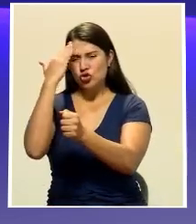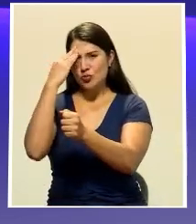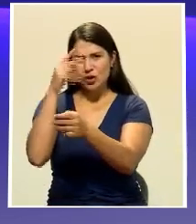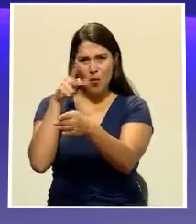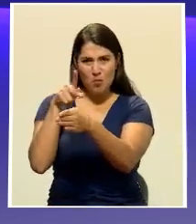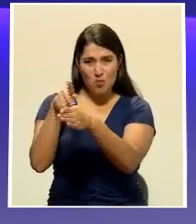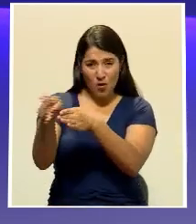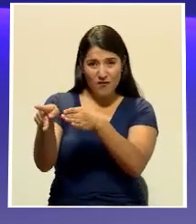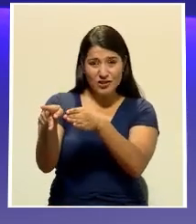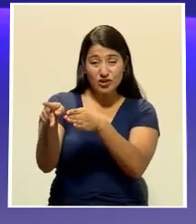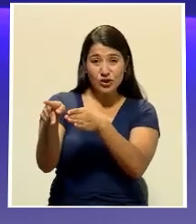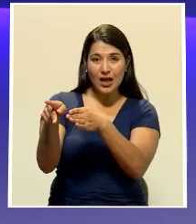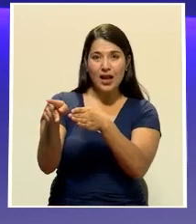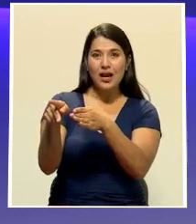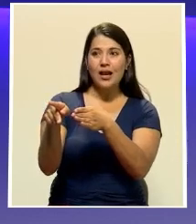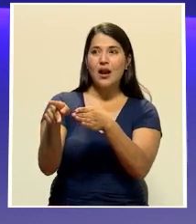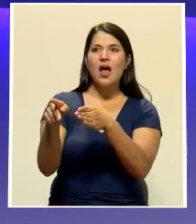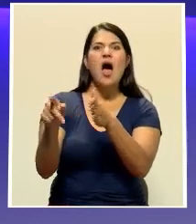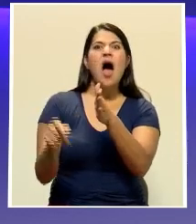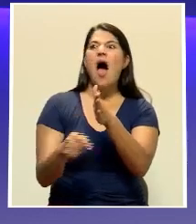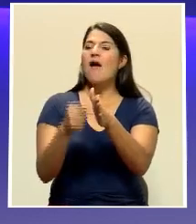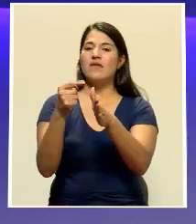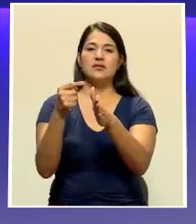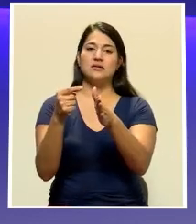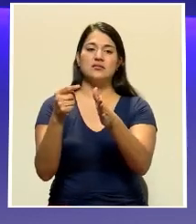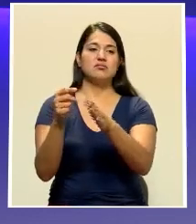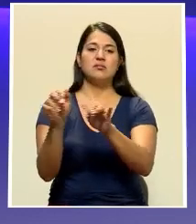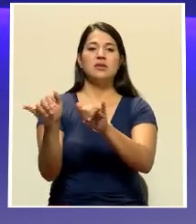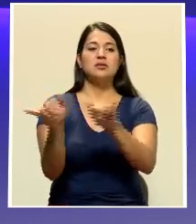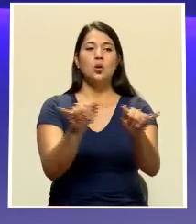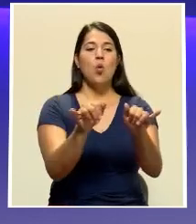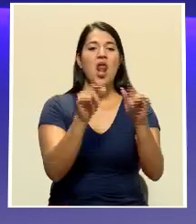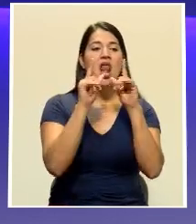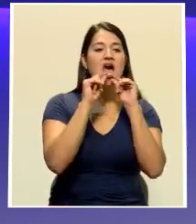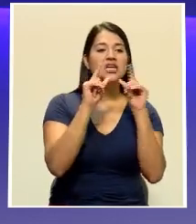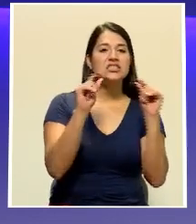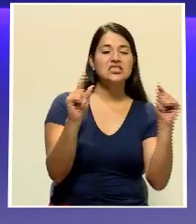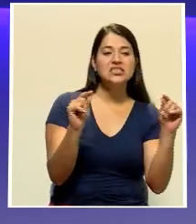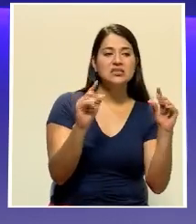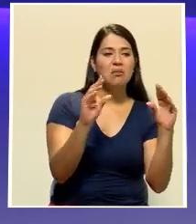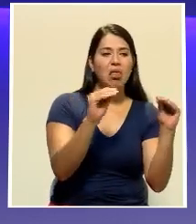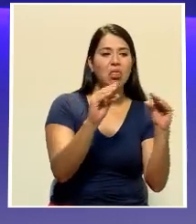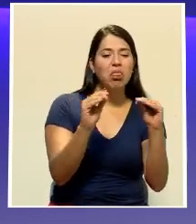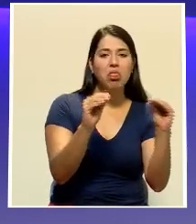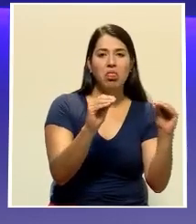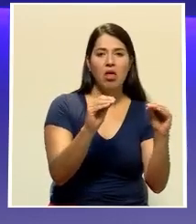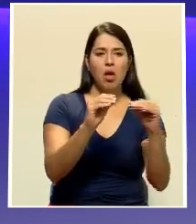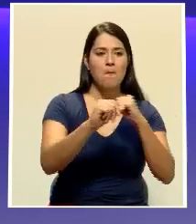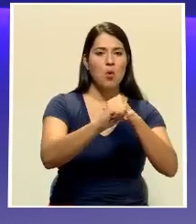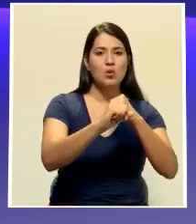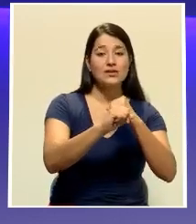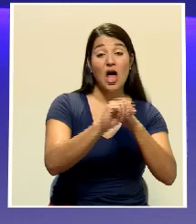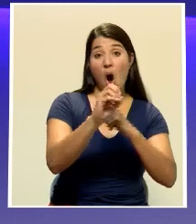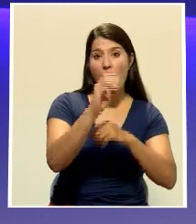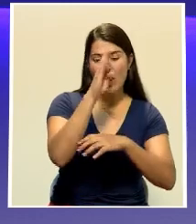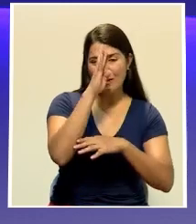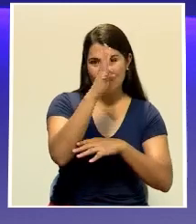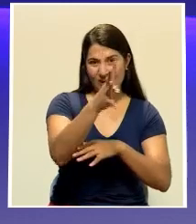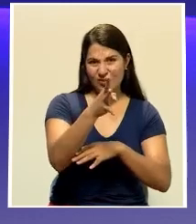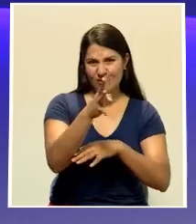mismo tratamiento que los chismes, los rumores, la publicidad o simplemente los